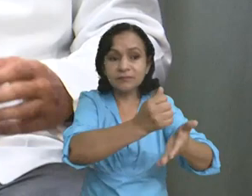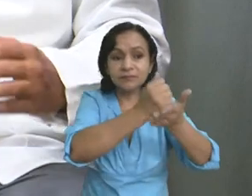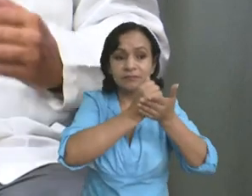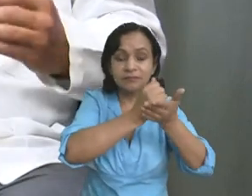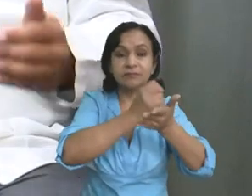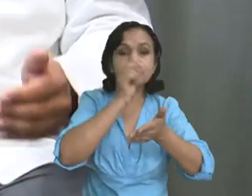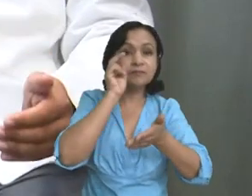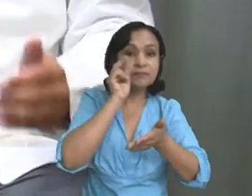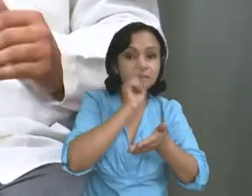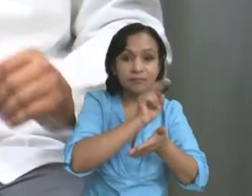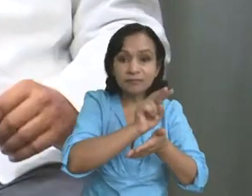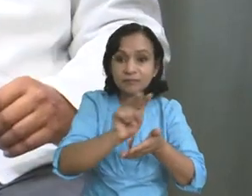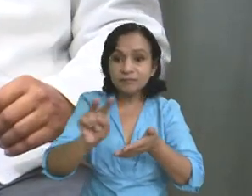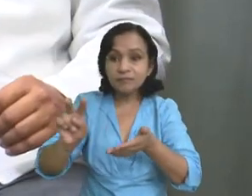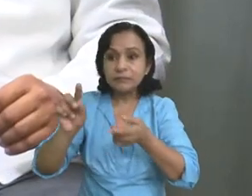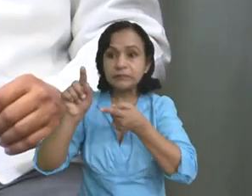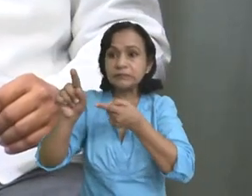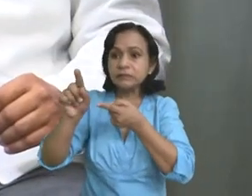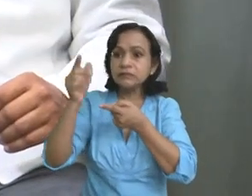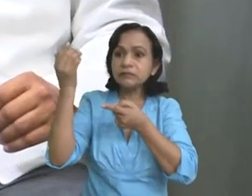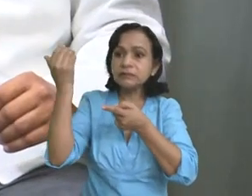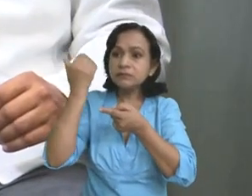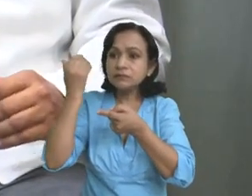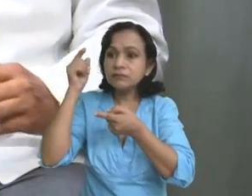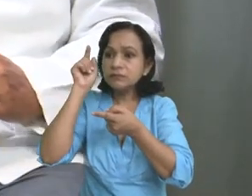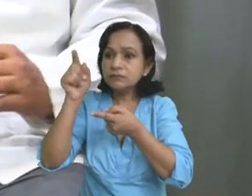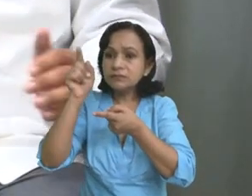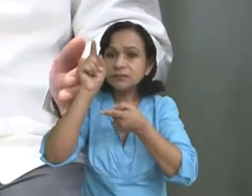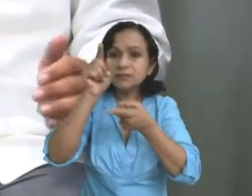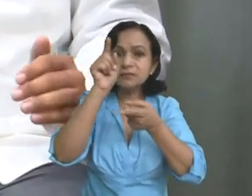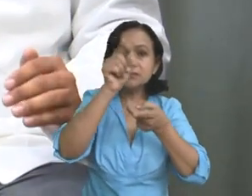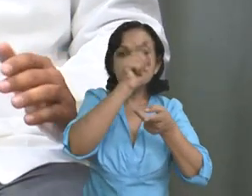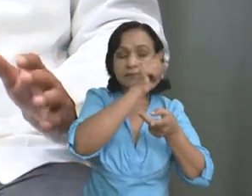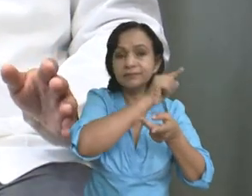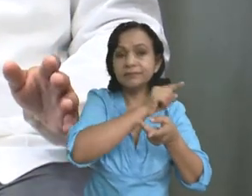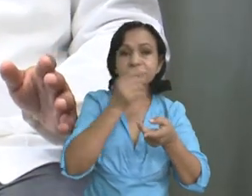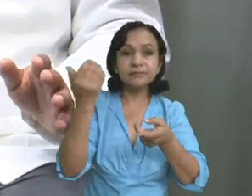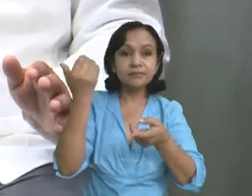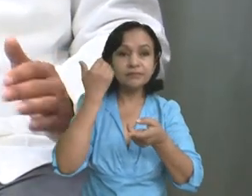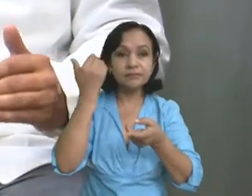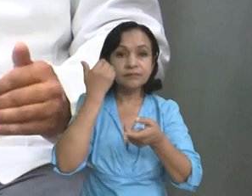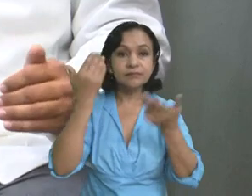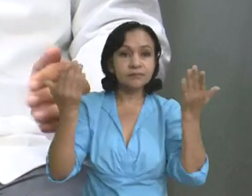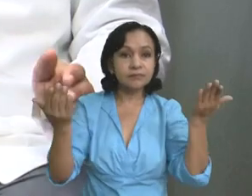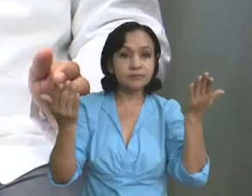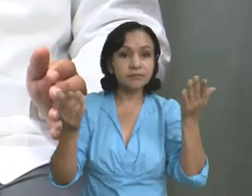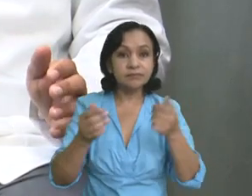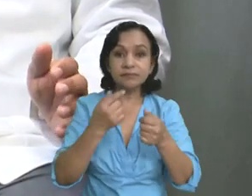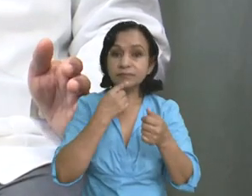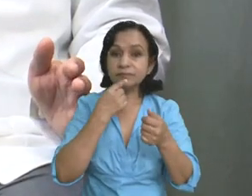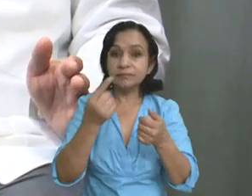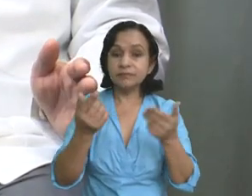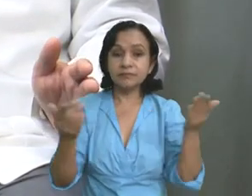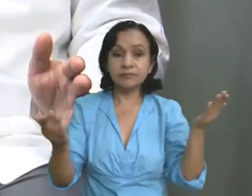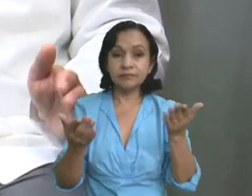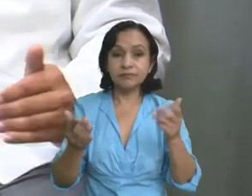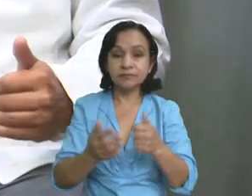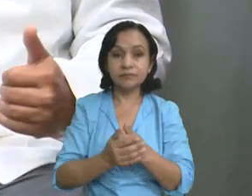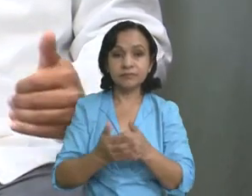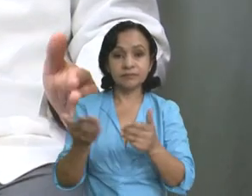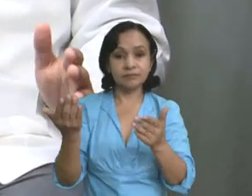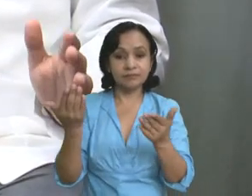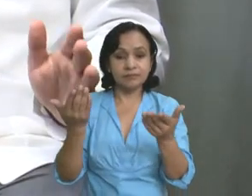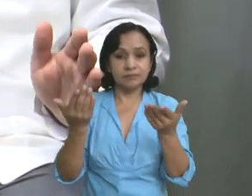identificar las enfermedades respiratorias, que no solamente, decirle claro, no solamente es el coronavirus.